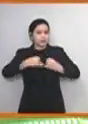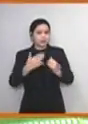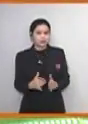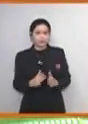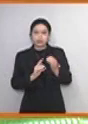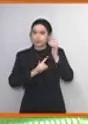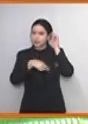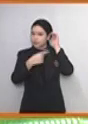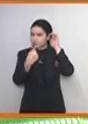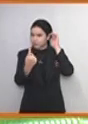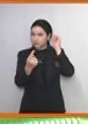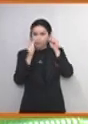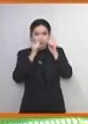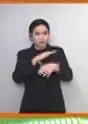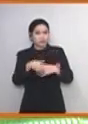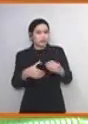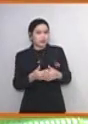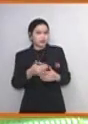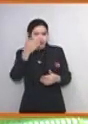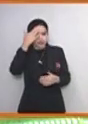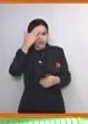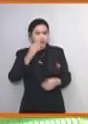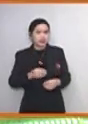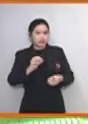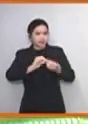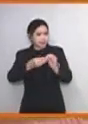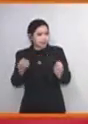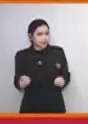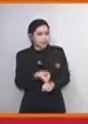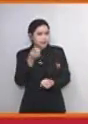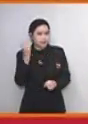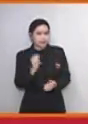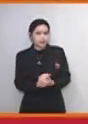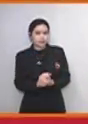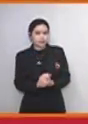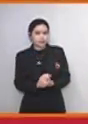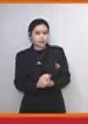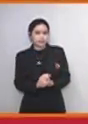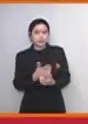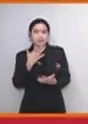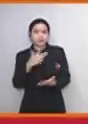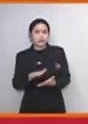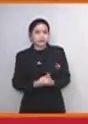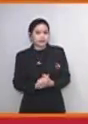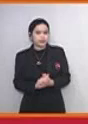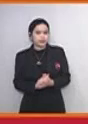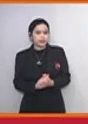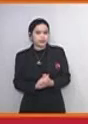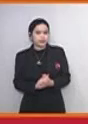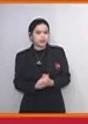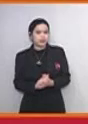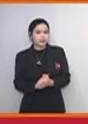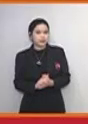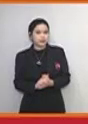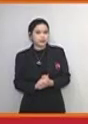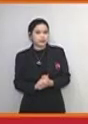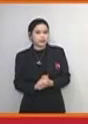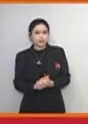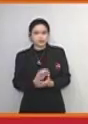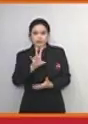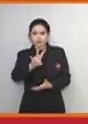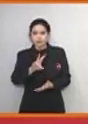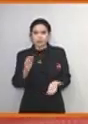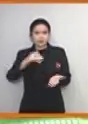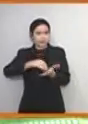nuestros jugadores de más 1 atentos, porque conoceremos el número favorecido... suerte. Y este es el